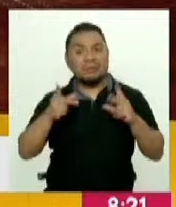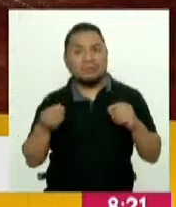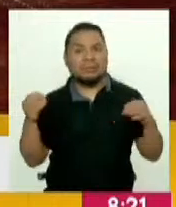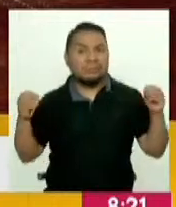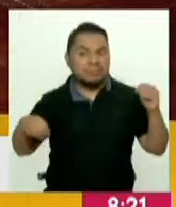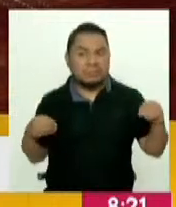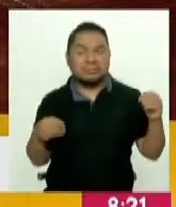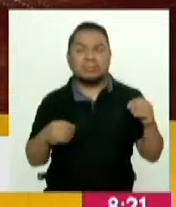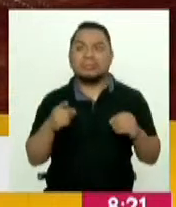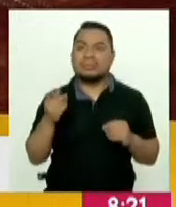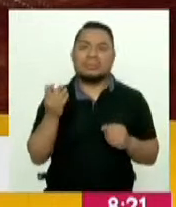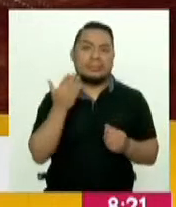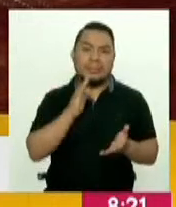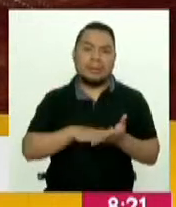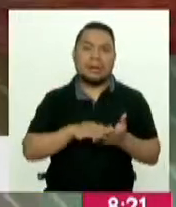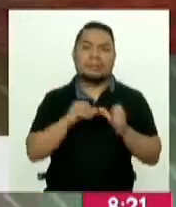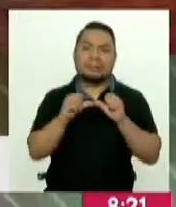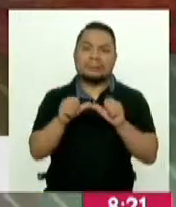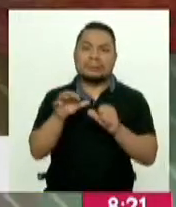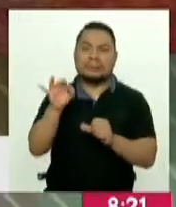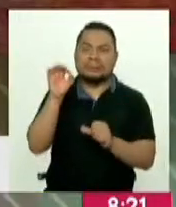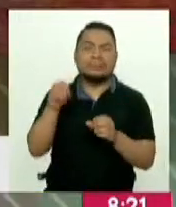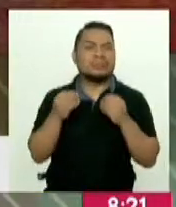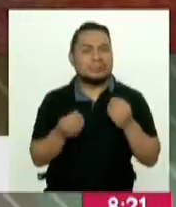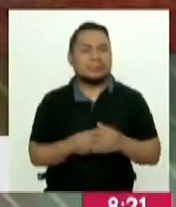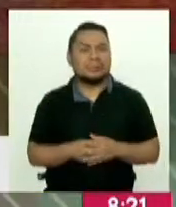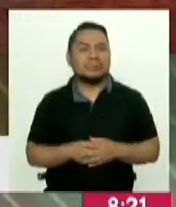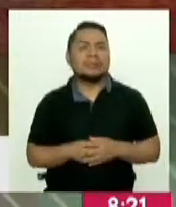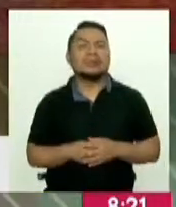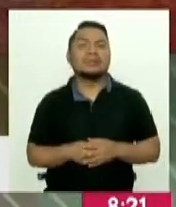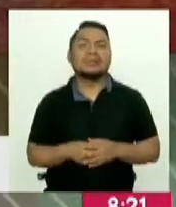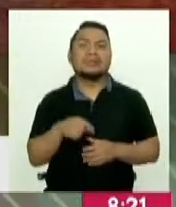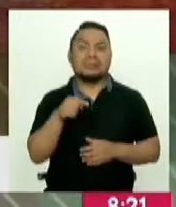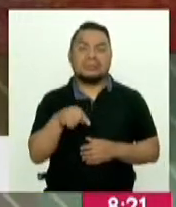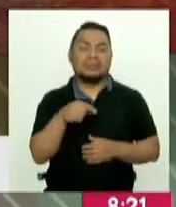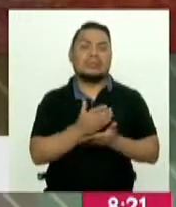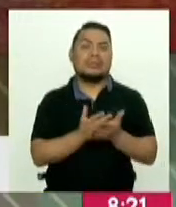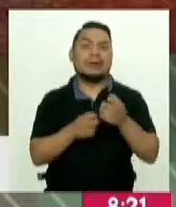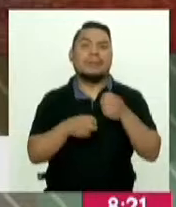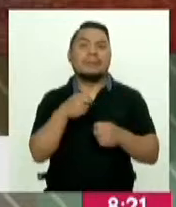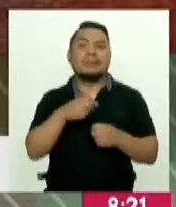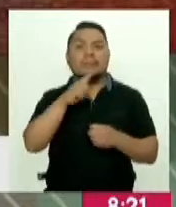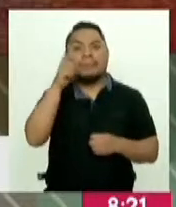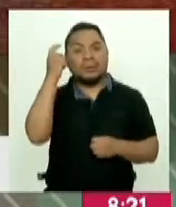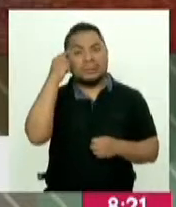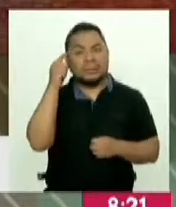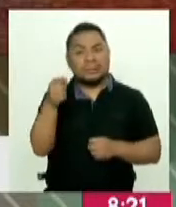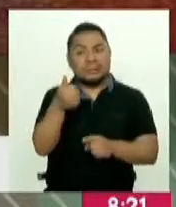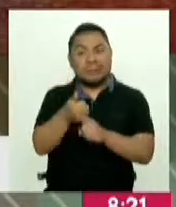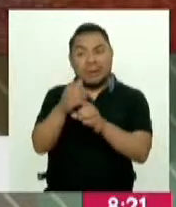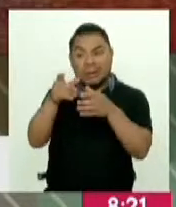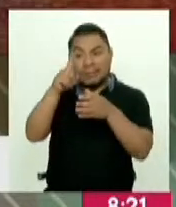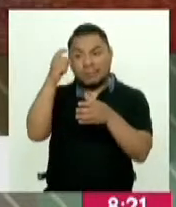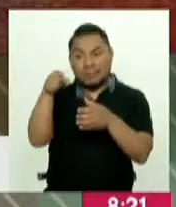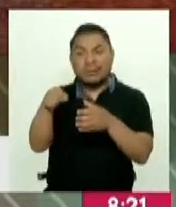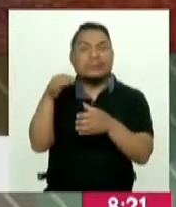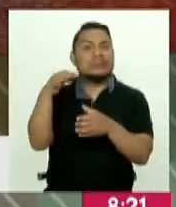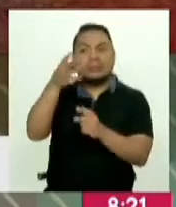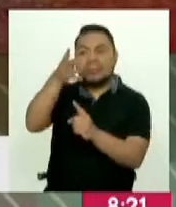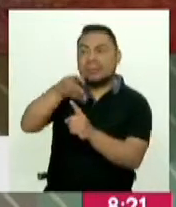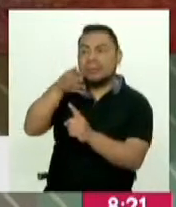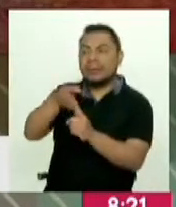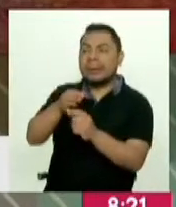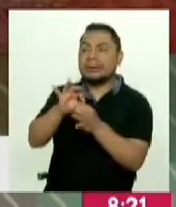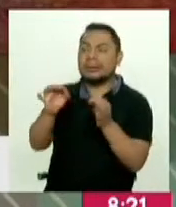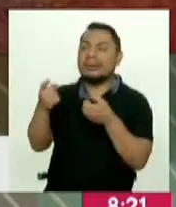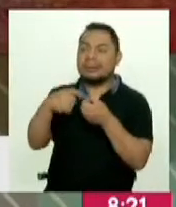maneras es cuestionable moralmente? Bueno, eso es parte también de la crisis de los partidos, ¿no? Que no están siendo filtros adecuados a las candidaturas. Y no